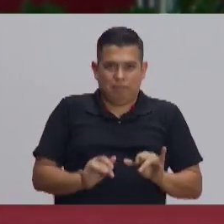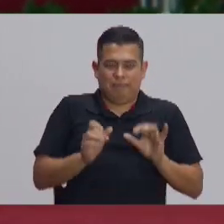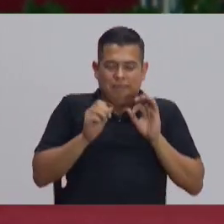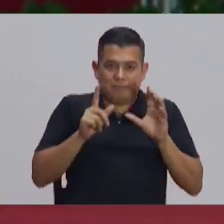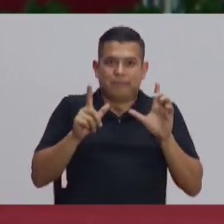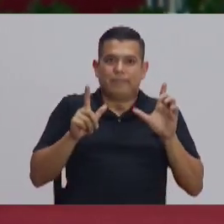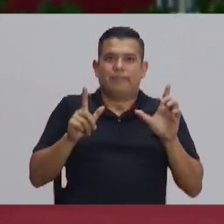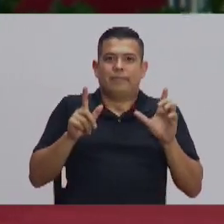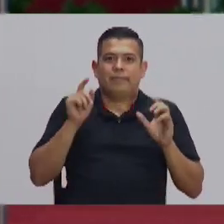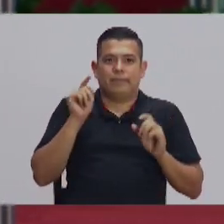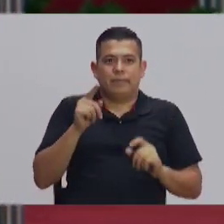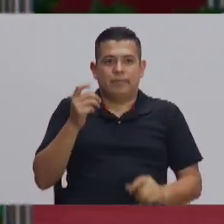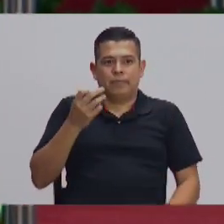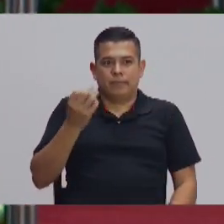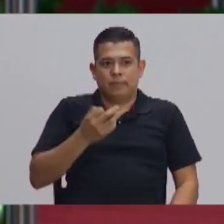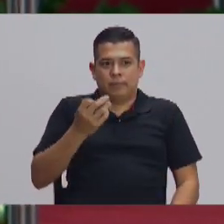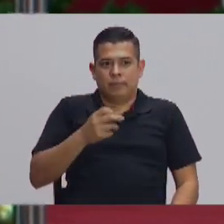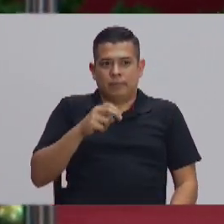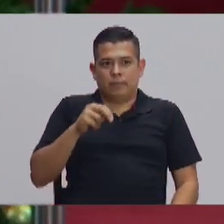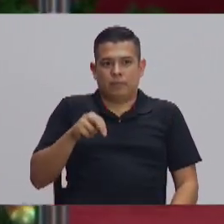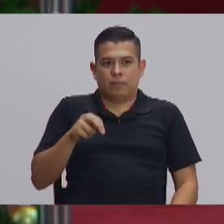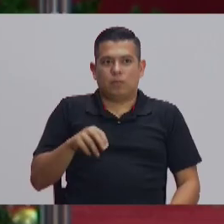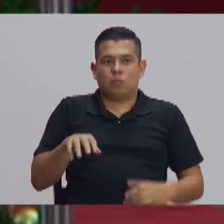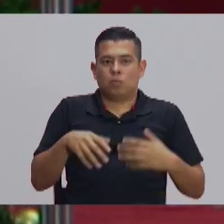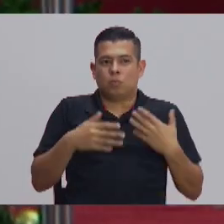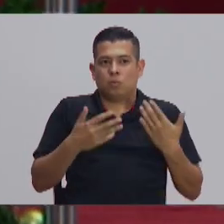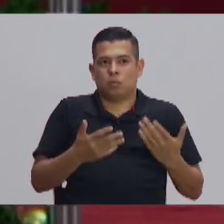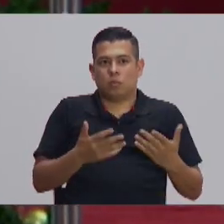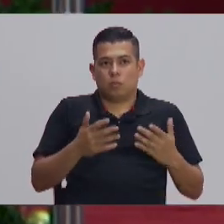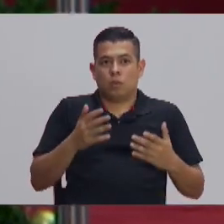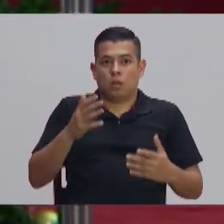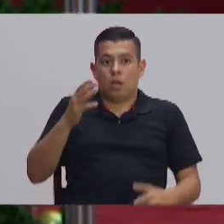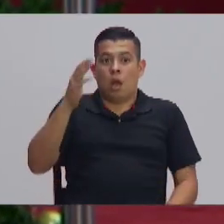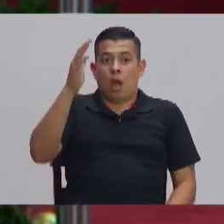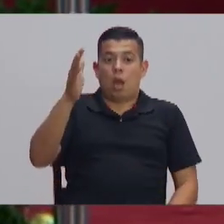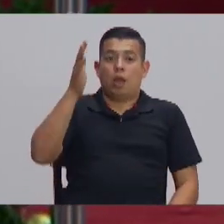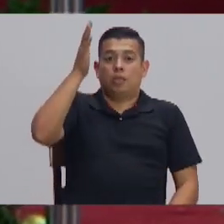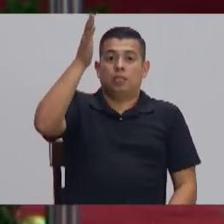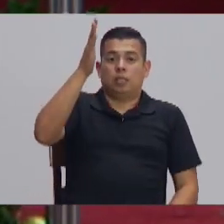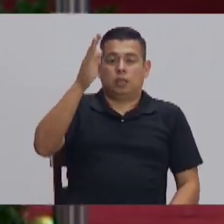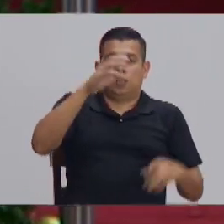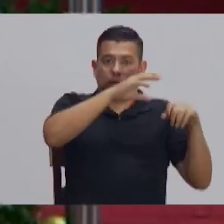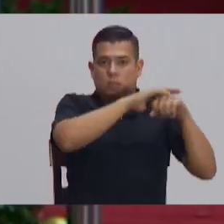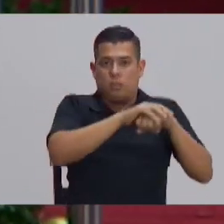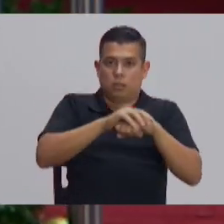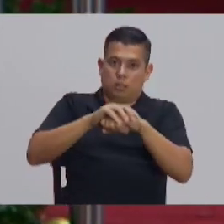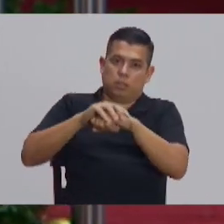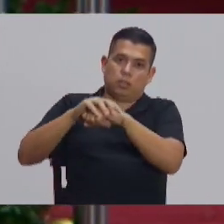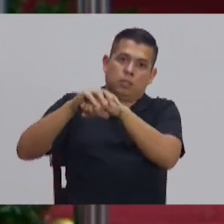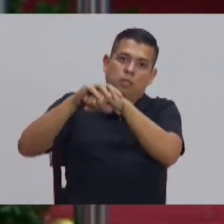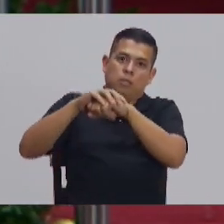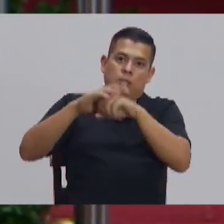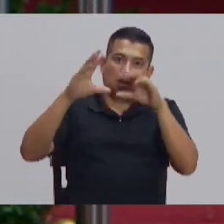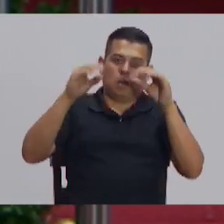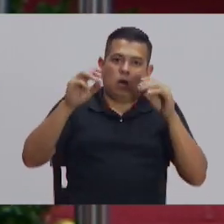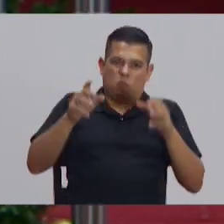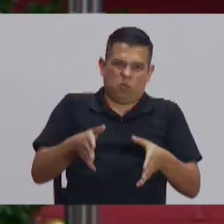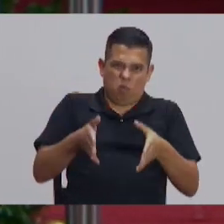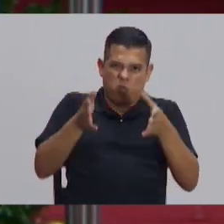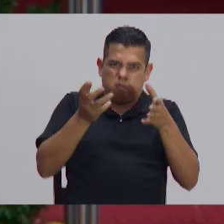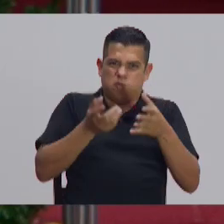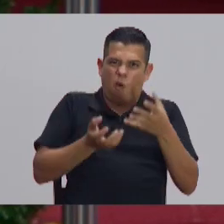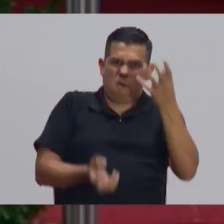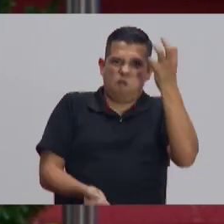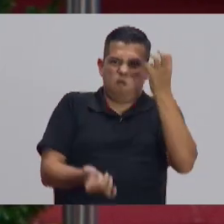y pagarnos de la nube en donde andamos porque porque cristo en la nube para dirigirnos de día y la columna de